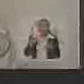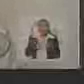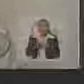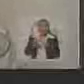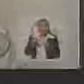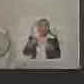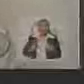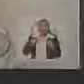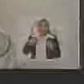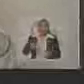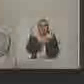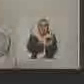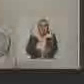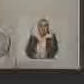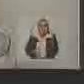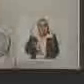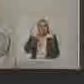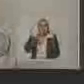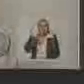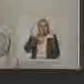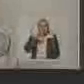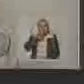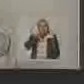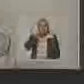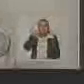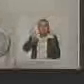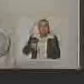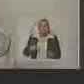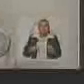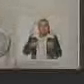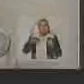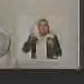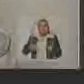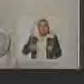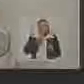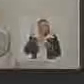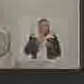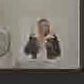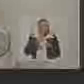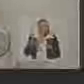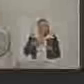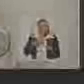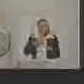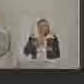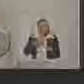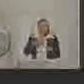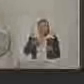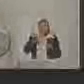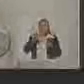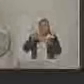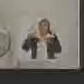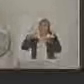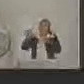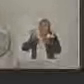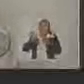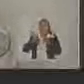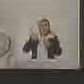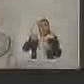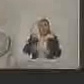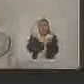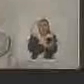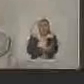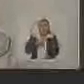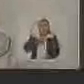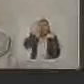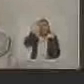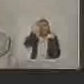Benito Juárez. Aquí vivo, tengo mi despacho, he tenido negocios en esta delegación. Conozco